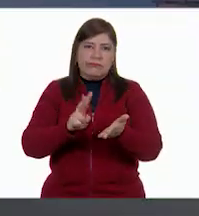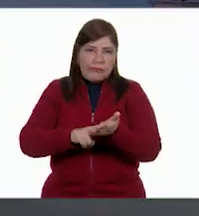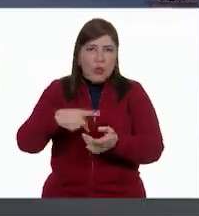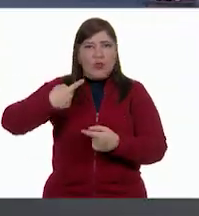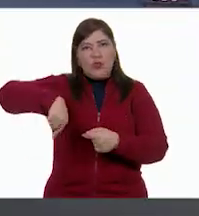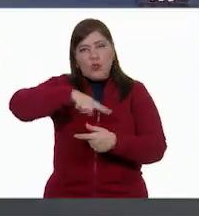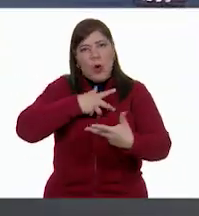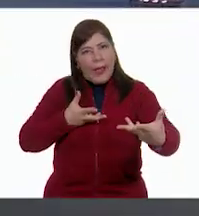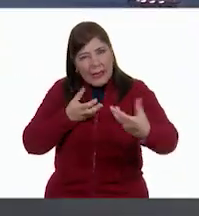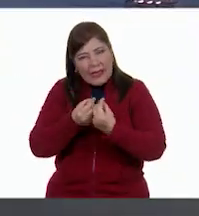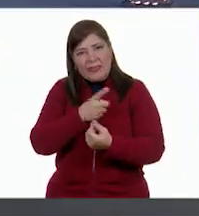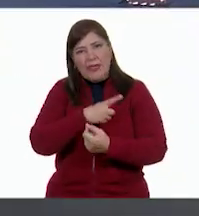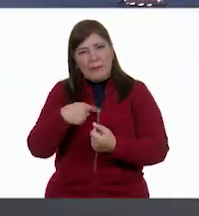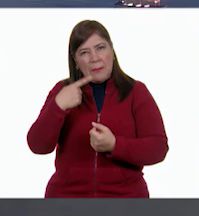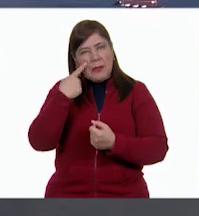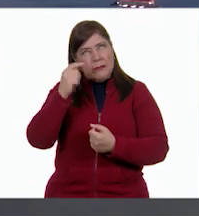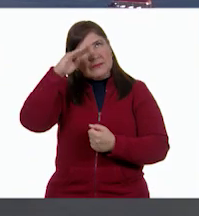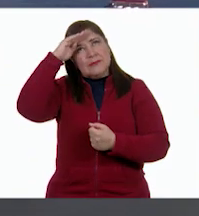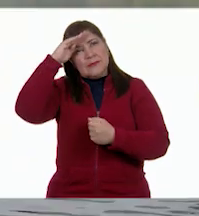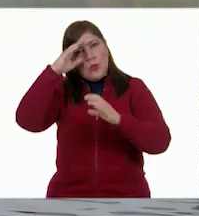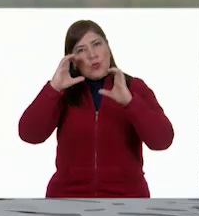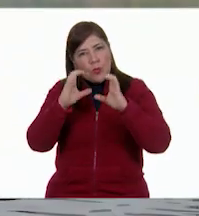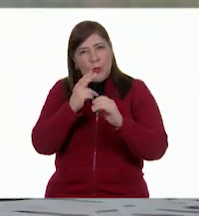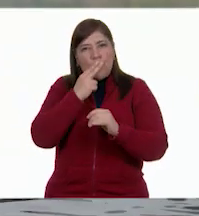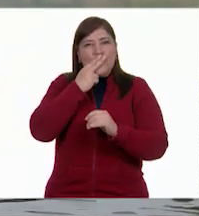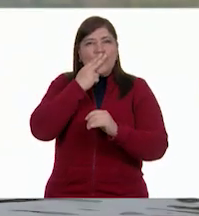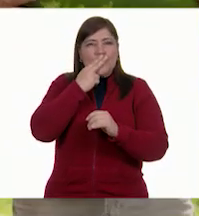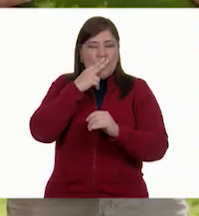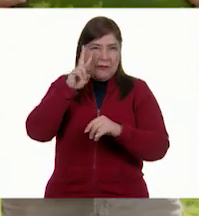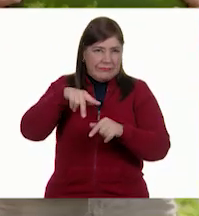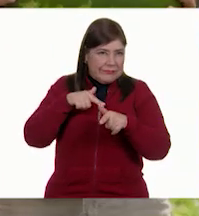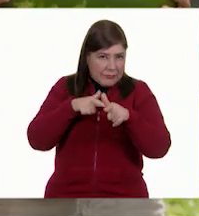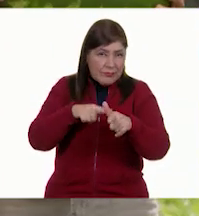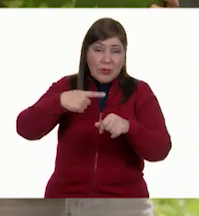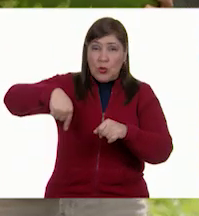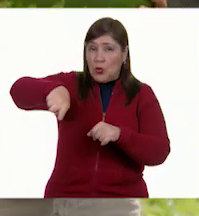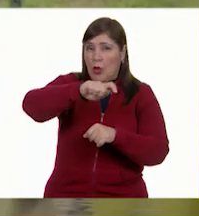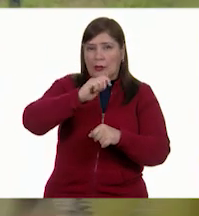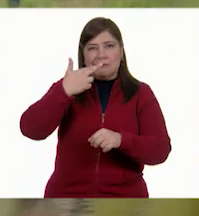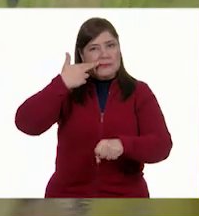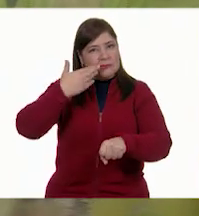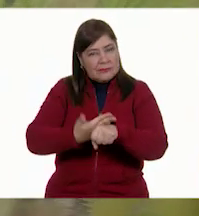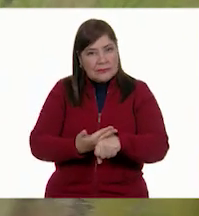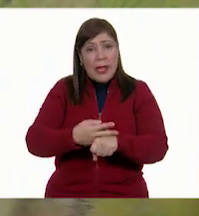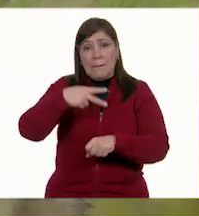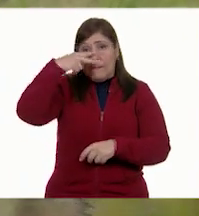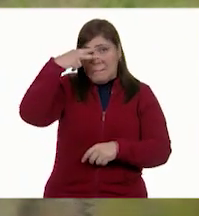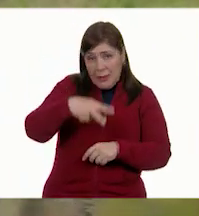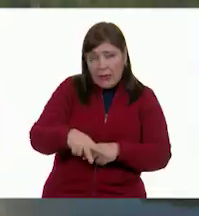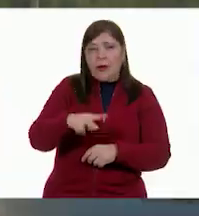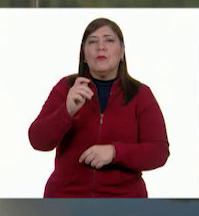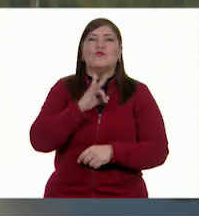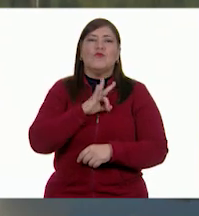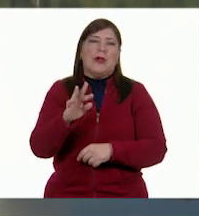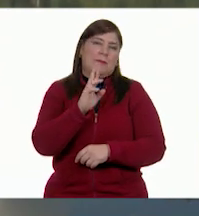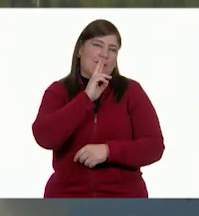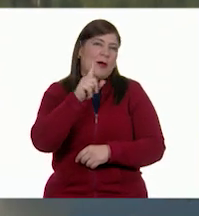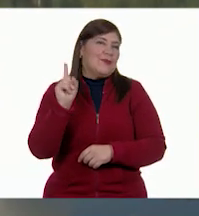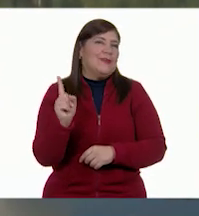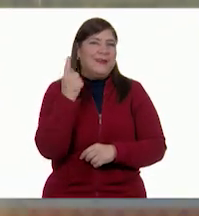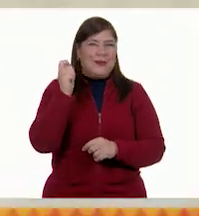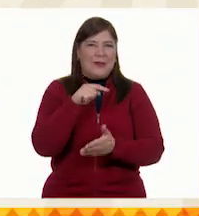hacer para cuidarlo y para que siga siendo grande. Todos somos responsables de que nuestro país sea el mejor lugar del